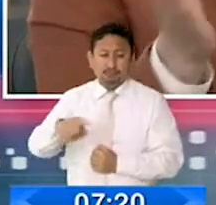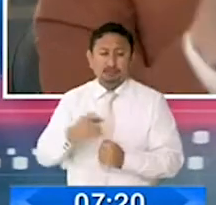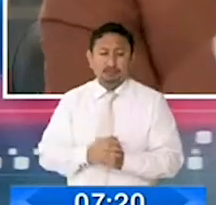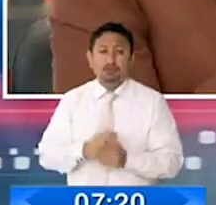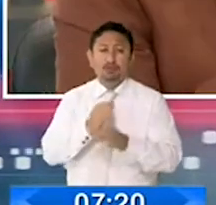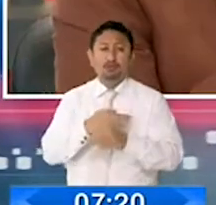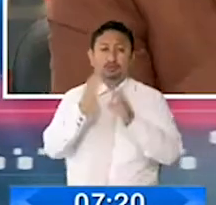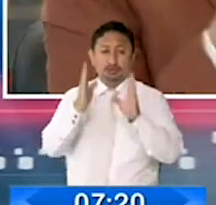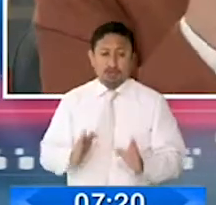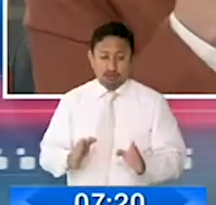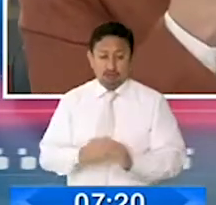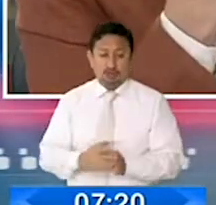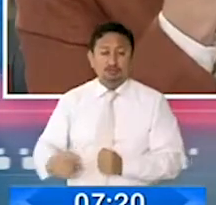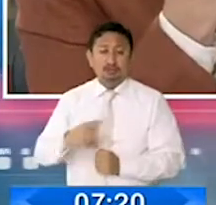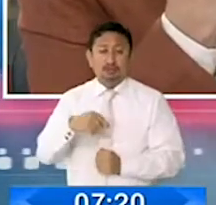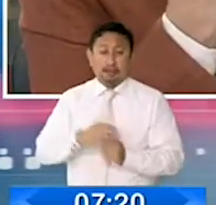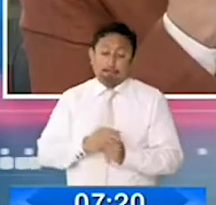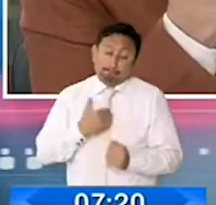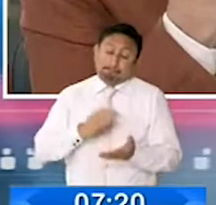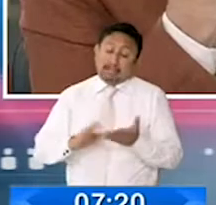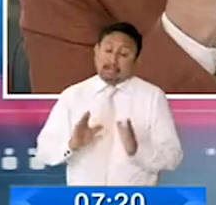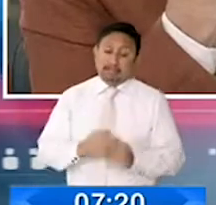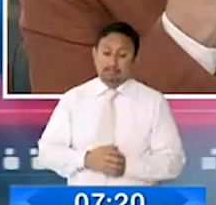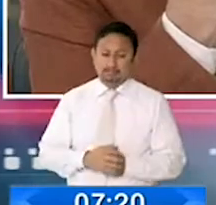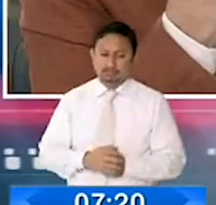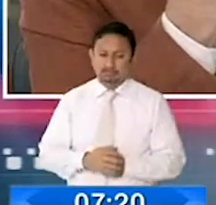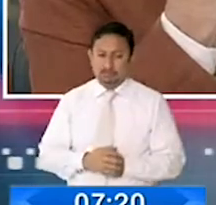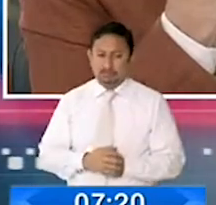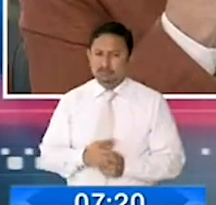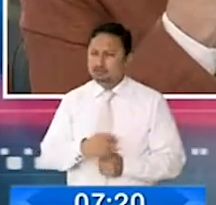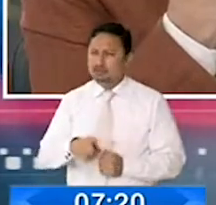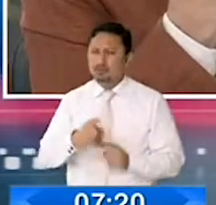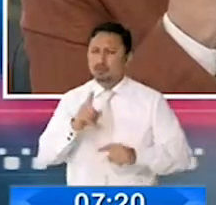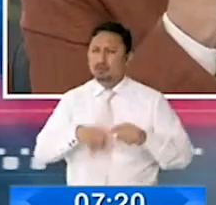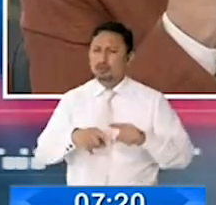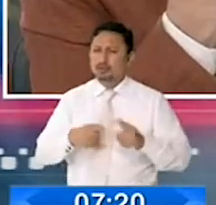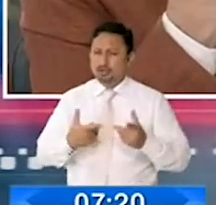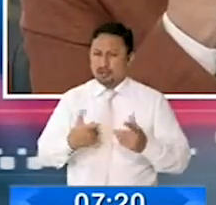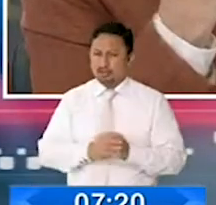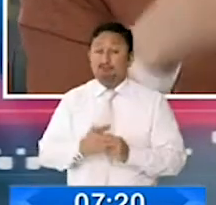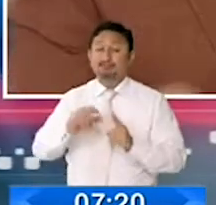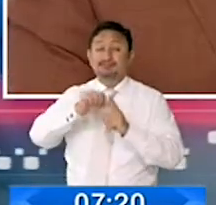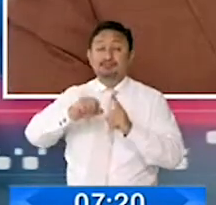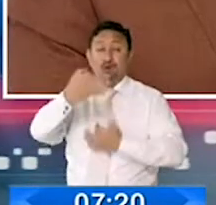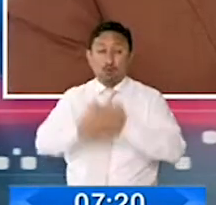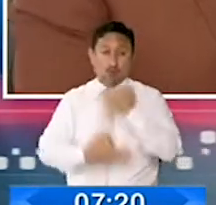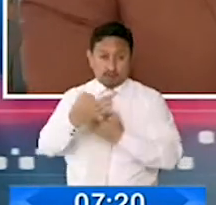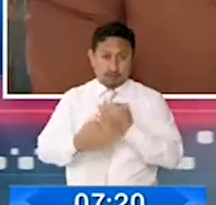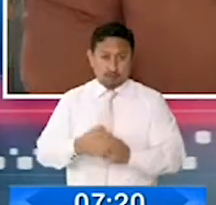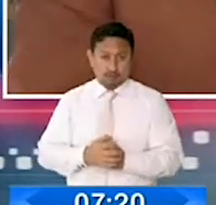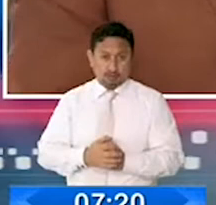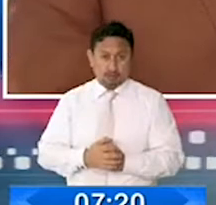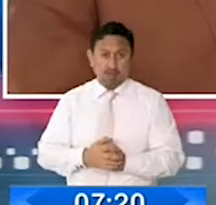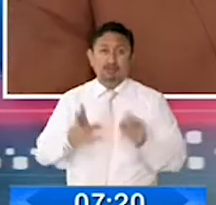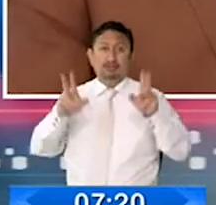los funcionarios judiciales. No debería existir de ninguna manera. Además, el sistema jurídico se encuentra